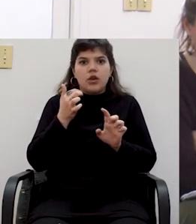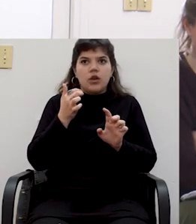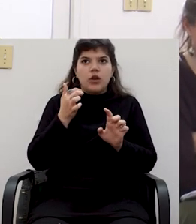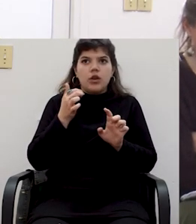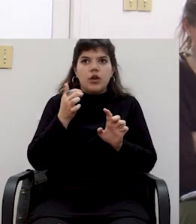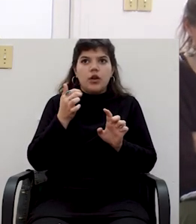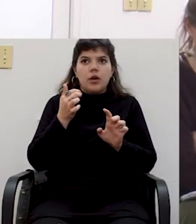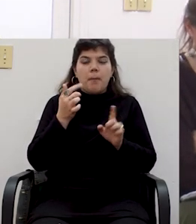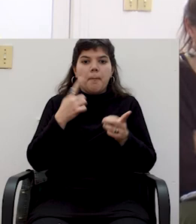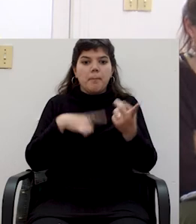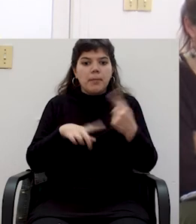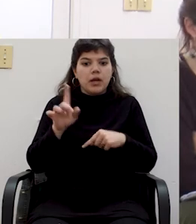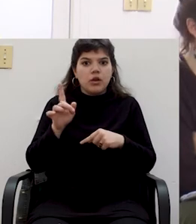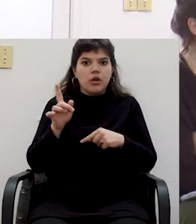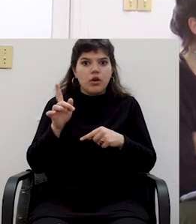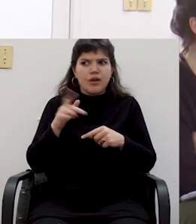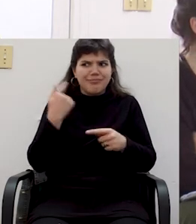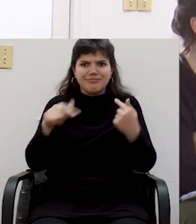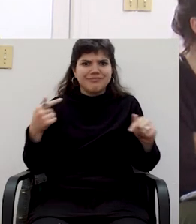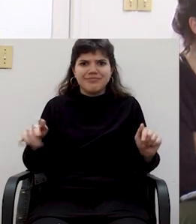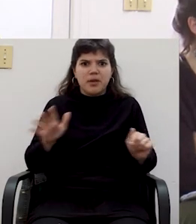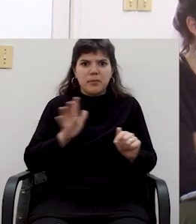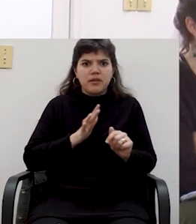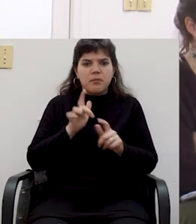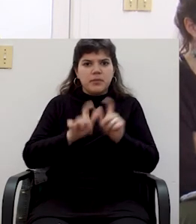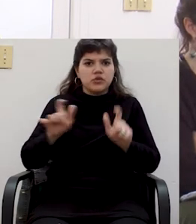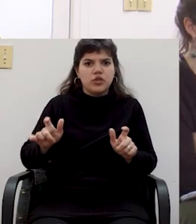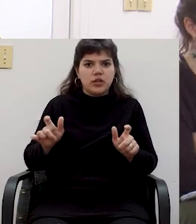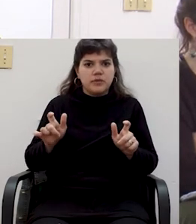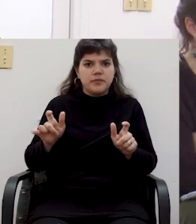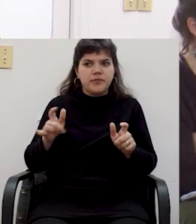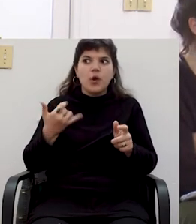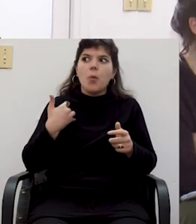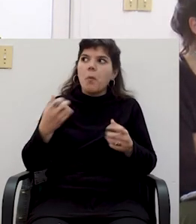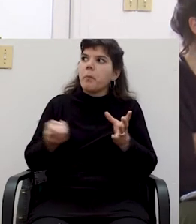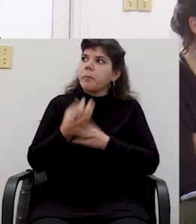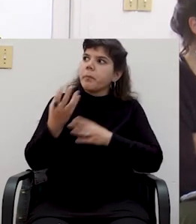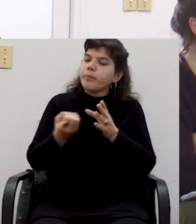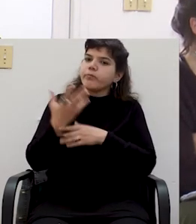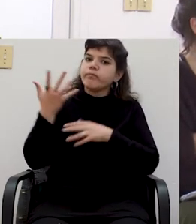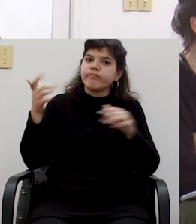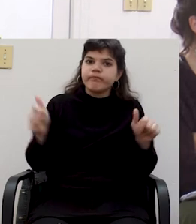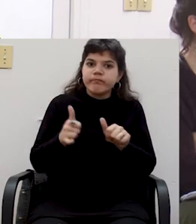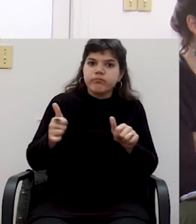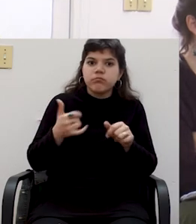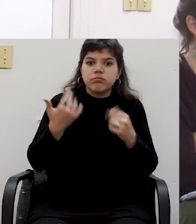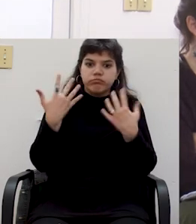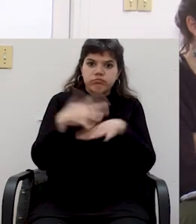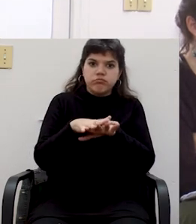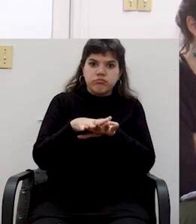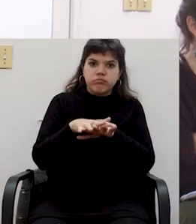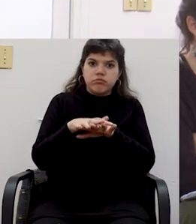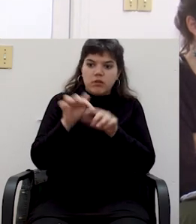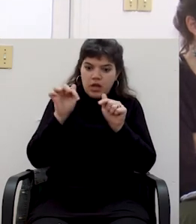dicotómica, binaria, ¿no? ¿Y cómo generamos acciones de inclusión